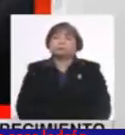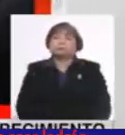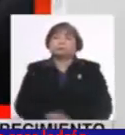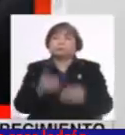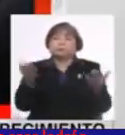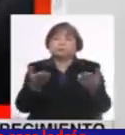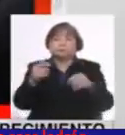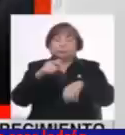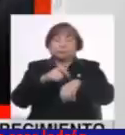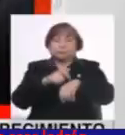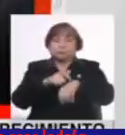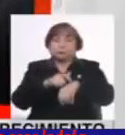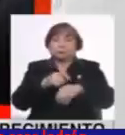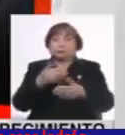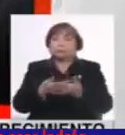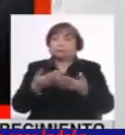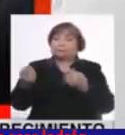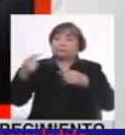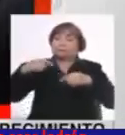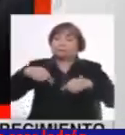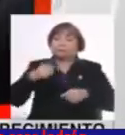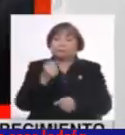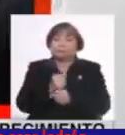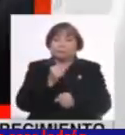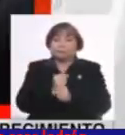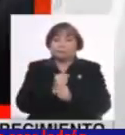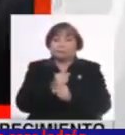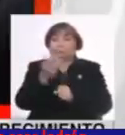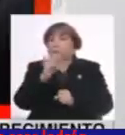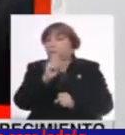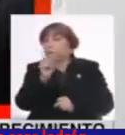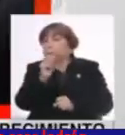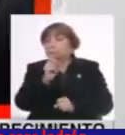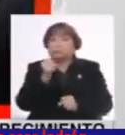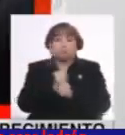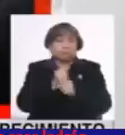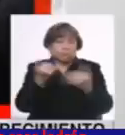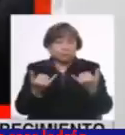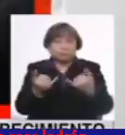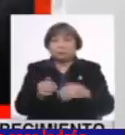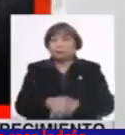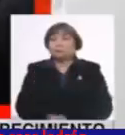En este momento, ¿viene laborando o no viene laborando?